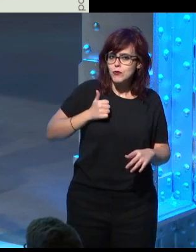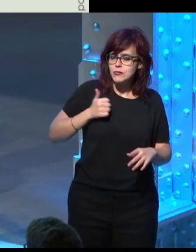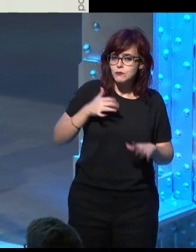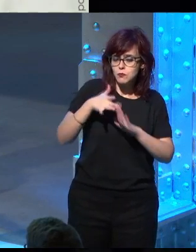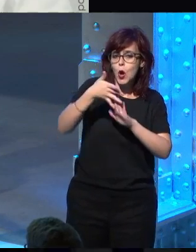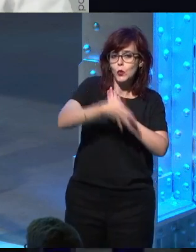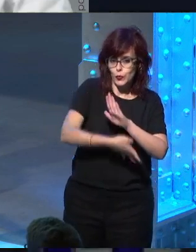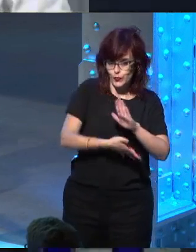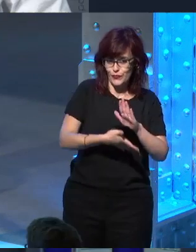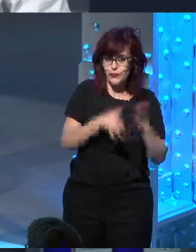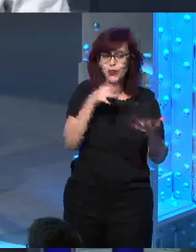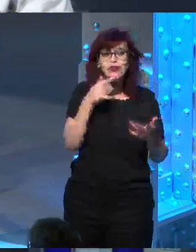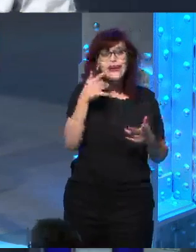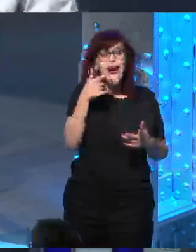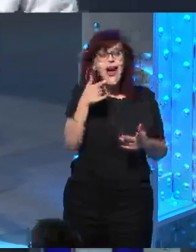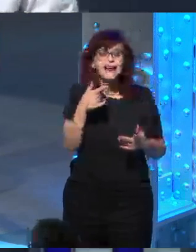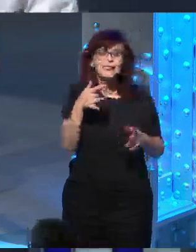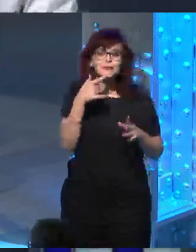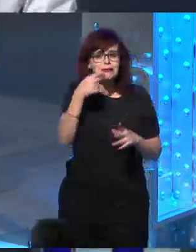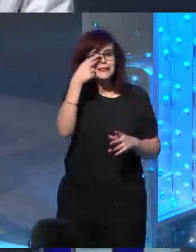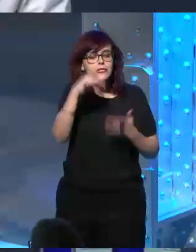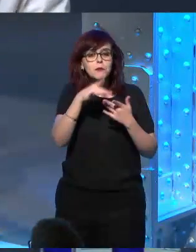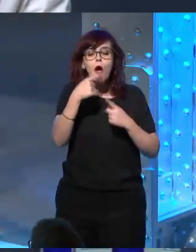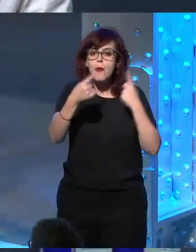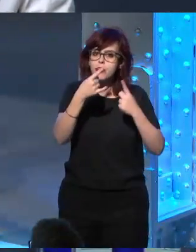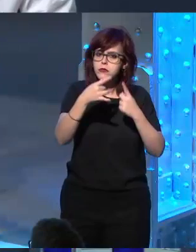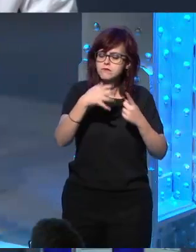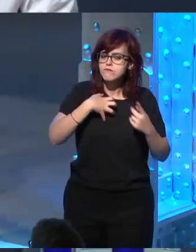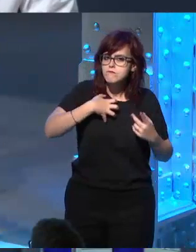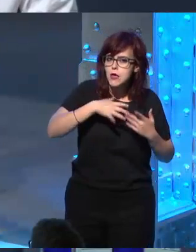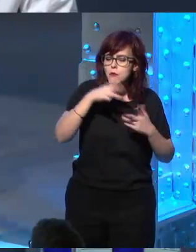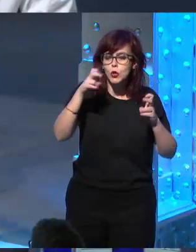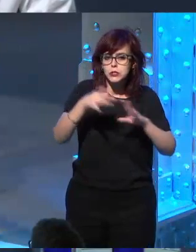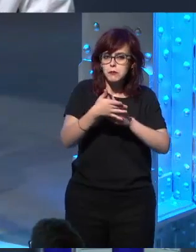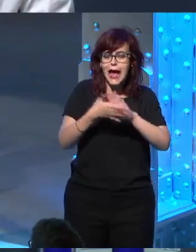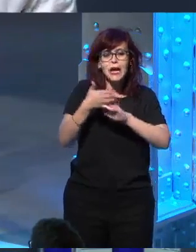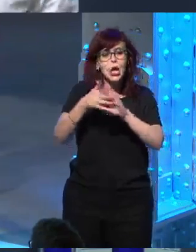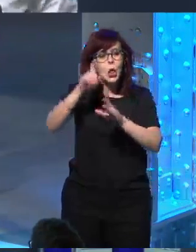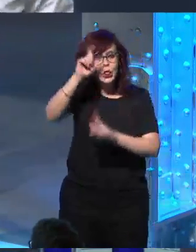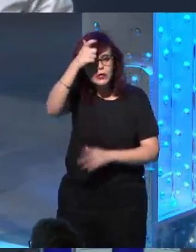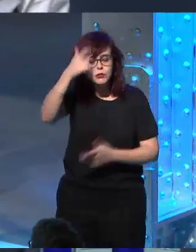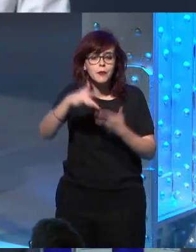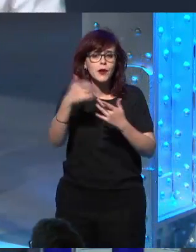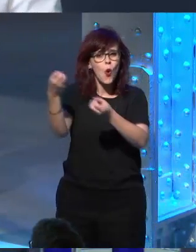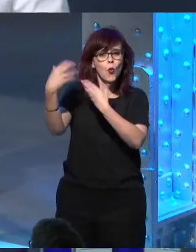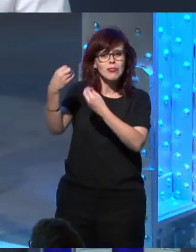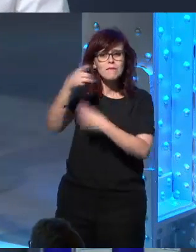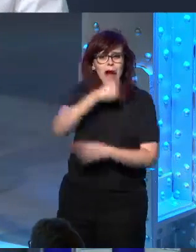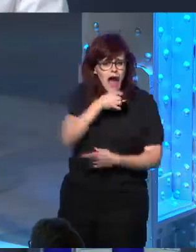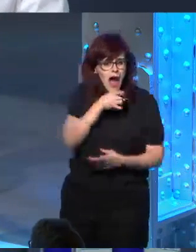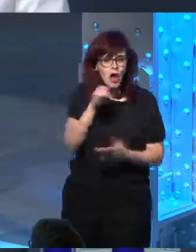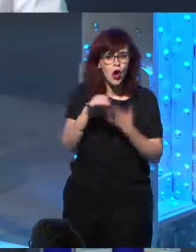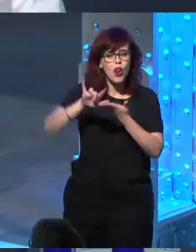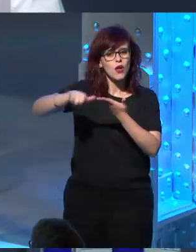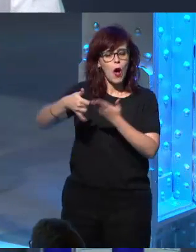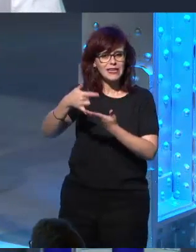Sí, exactamente, porque la gracia está en que muchos asuntos que dices son complejos, realmente no son, los han hecho complejos. Es decir, los han contado mal, los han contado con un